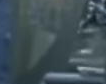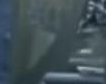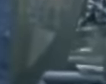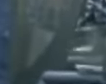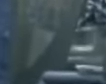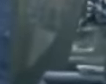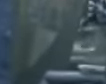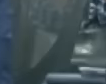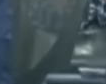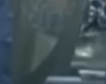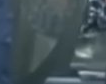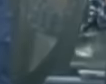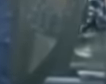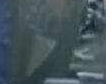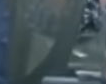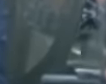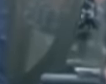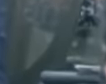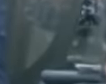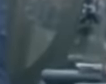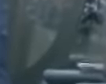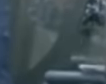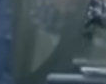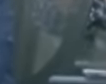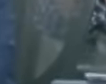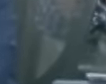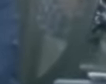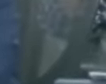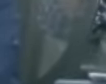World Box, Rafael González.